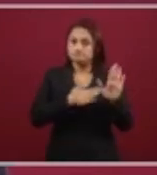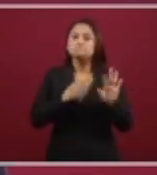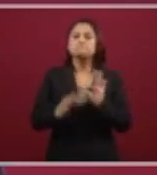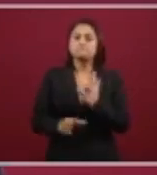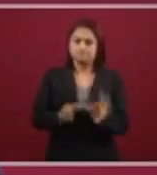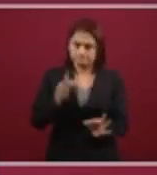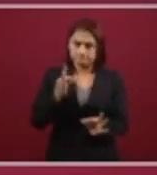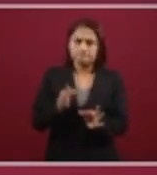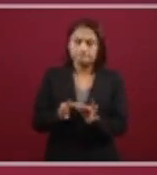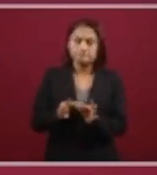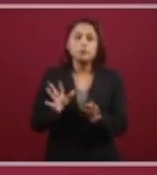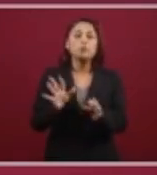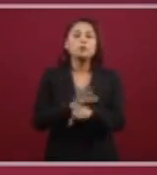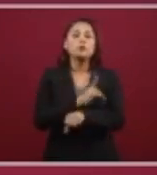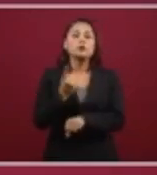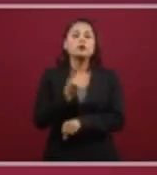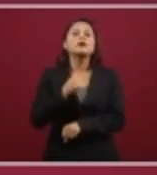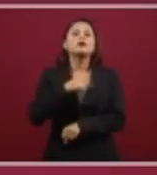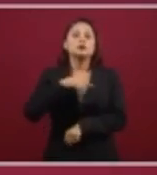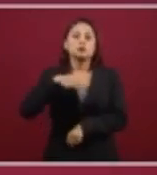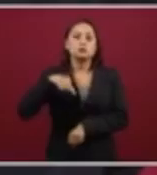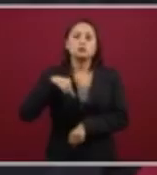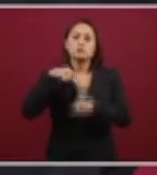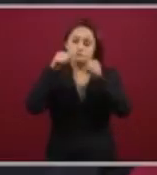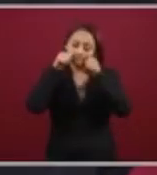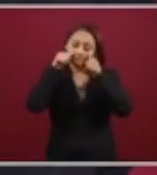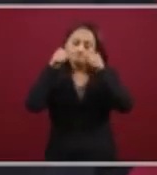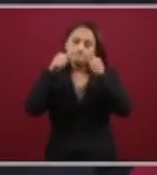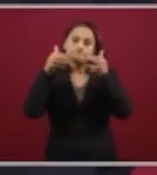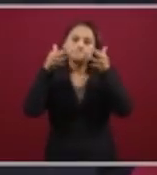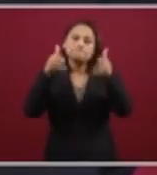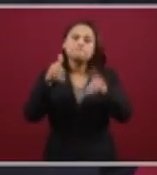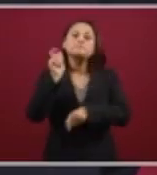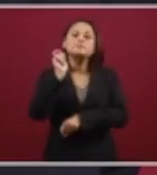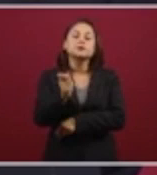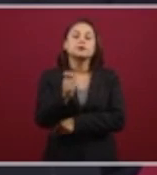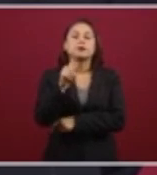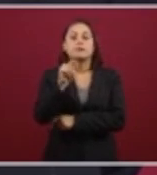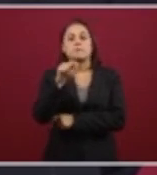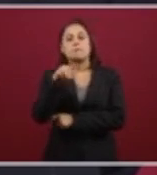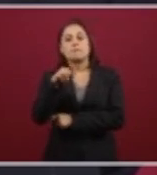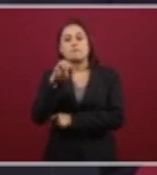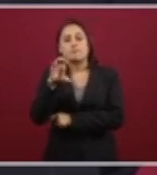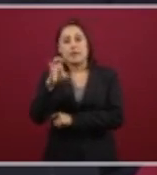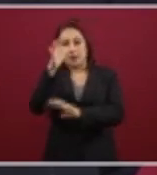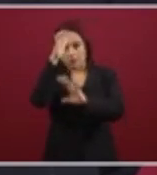porque nos importa que se apruebe el tratado.